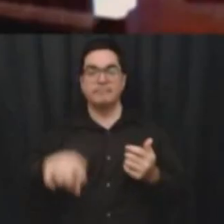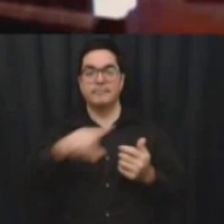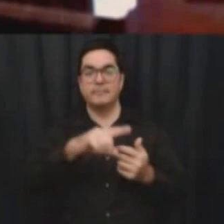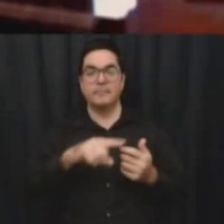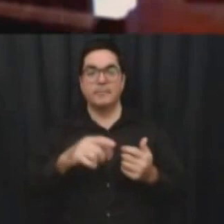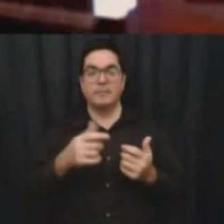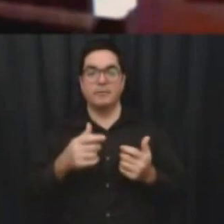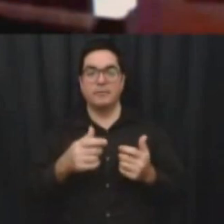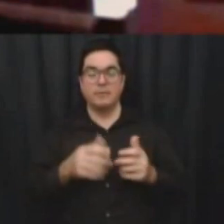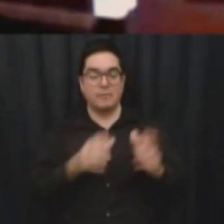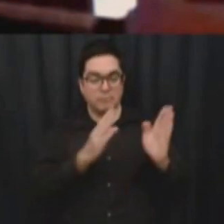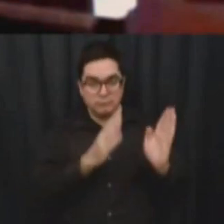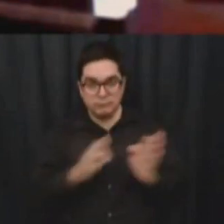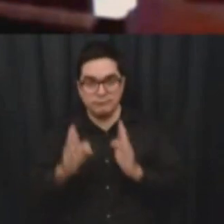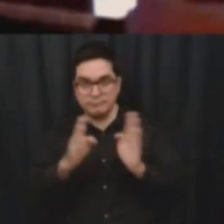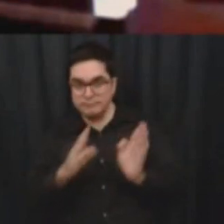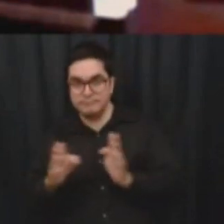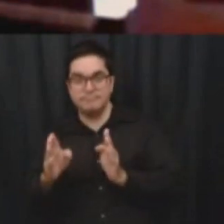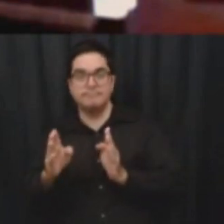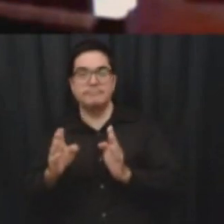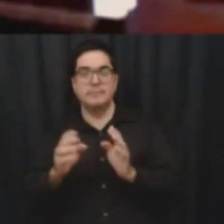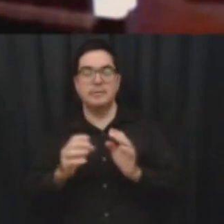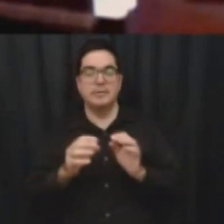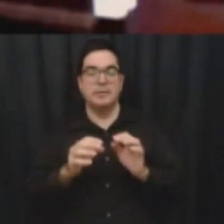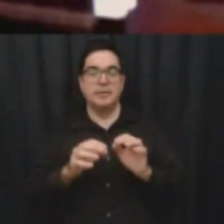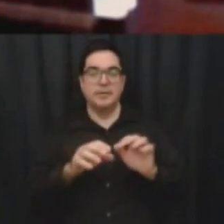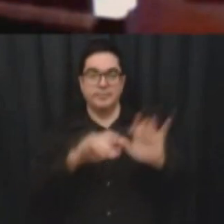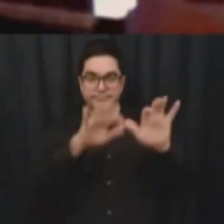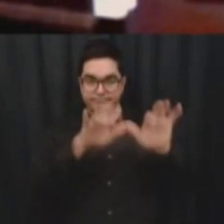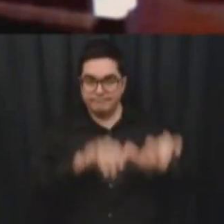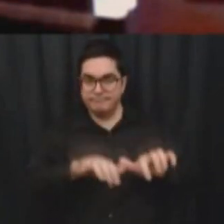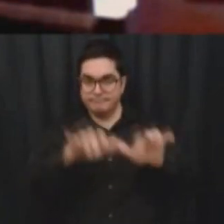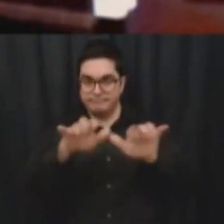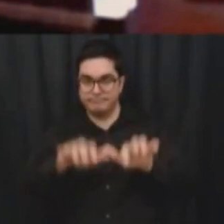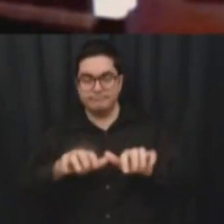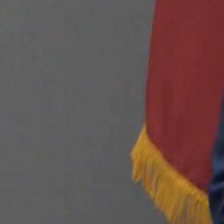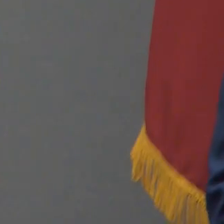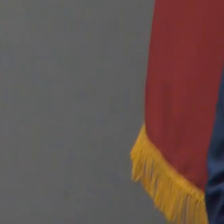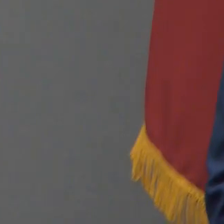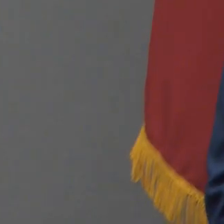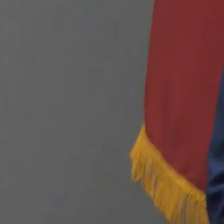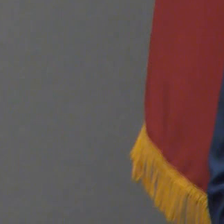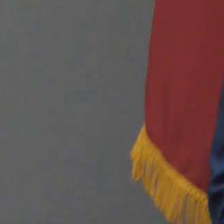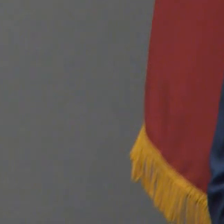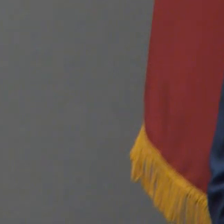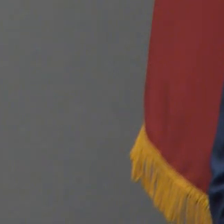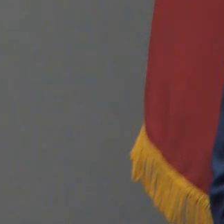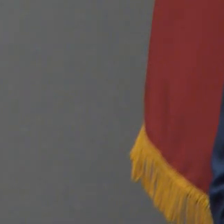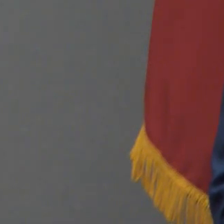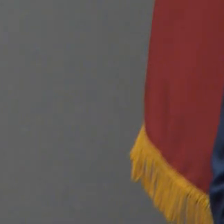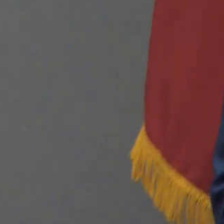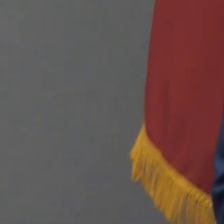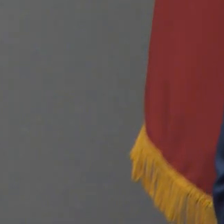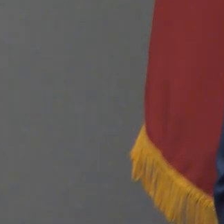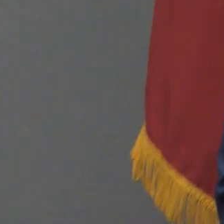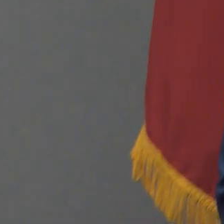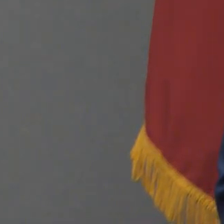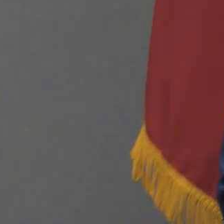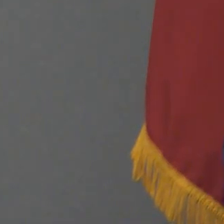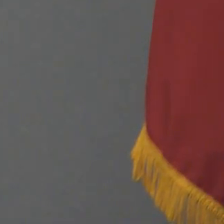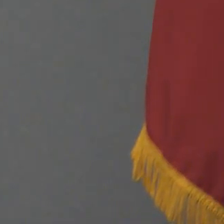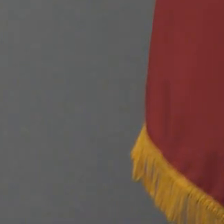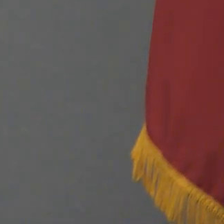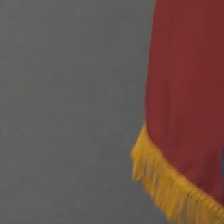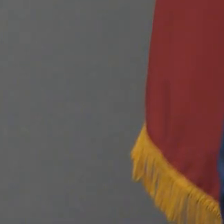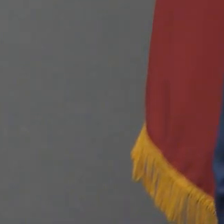y se comprometió a eliminar los recortes a las pensiones del plan de ajuste de deuda está cediendo en eso en que no va a